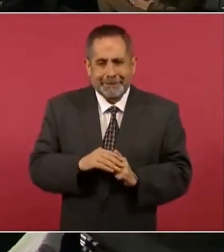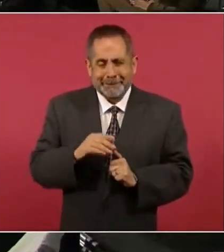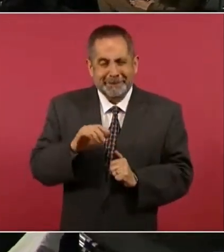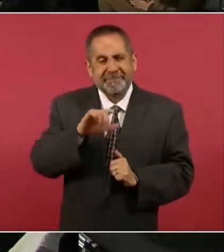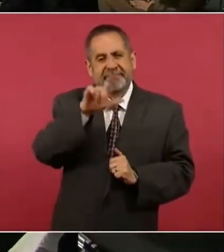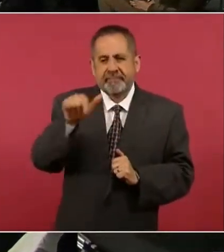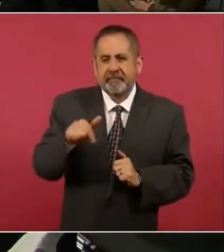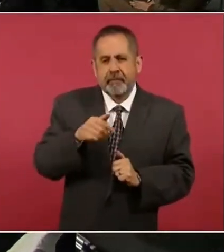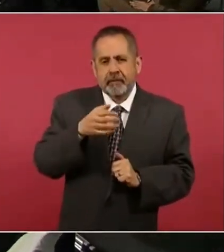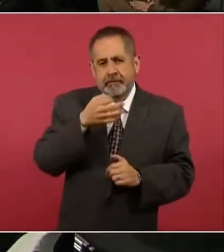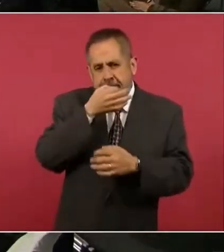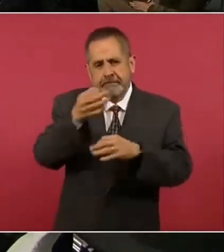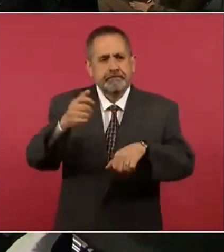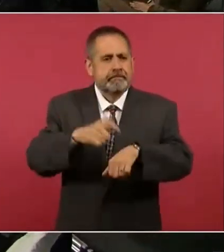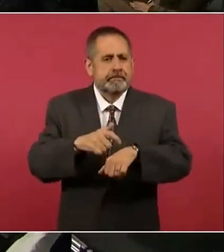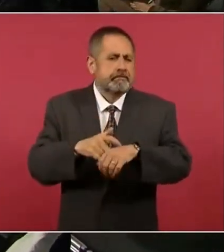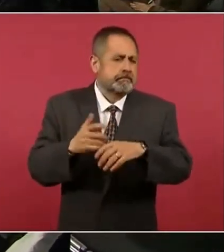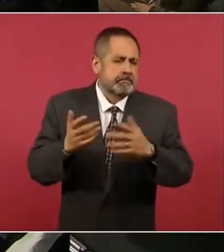posteriormente se va a informar.